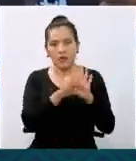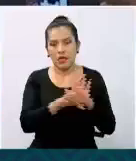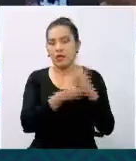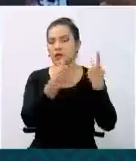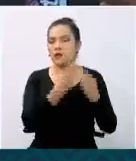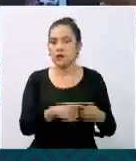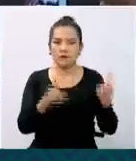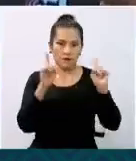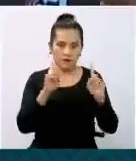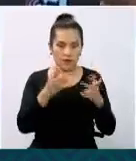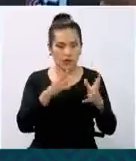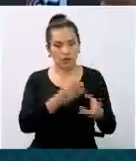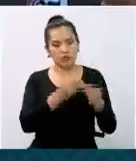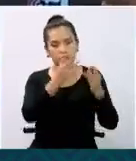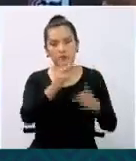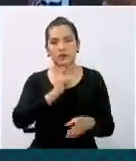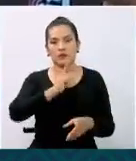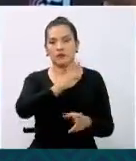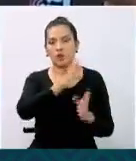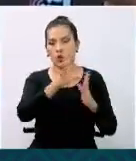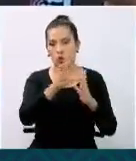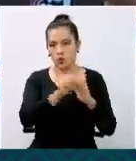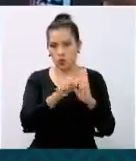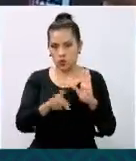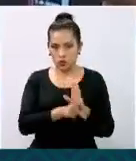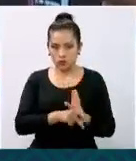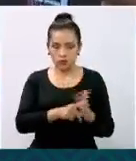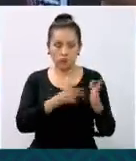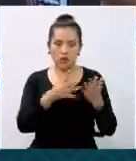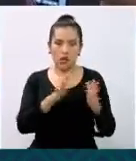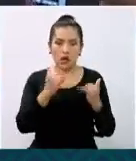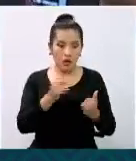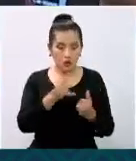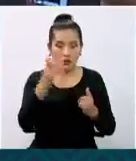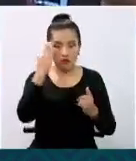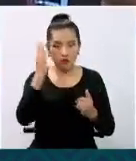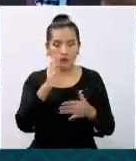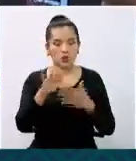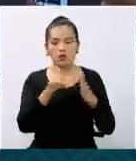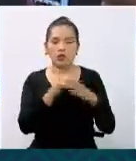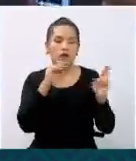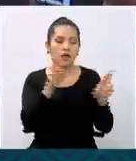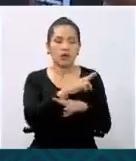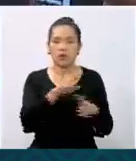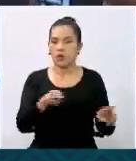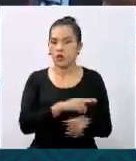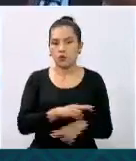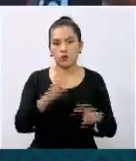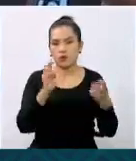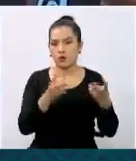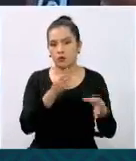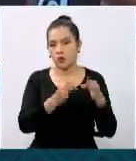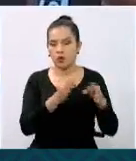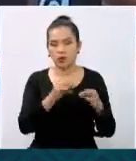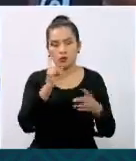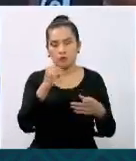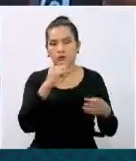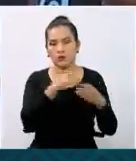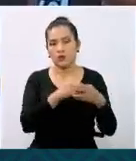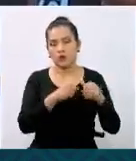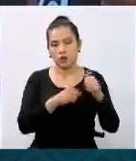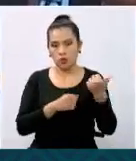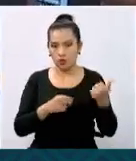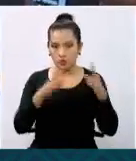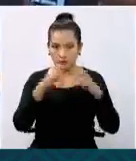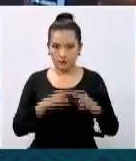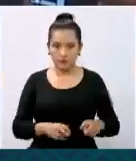al Tribunal Constitucional, y ahí se ha determinado, por lo que ustedes mismos saben a través de la sentencia, el juicio de responsabilidad. Es una